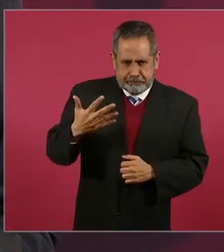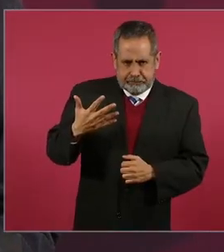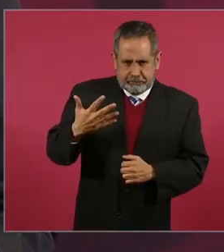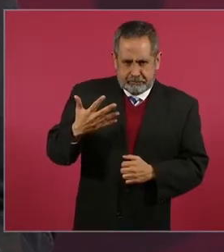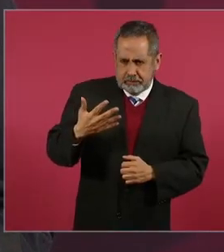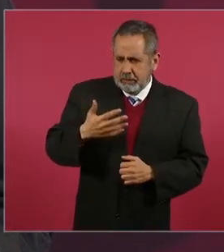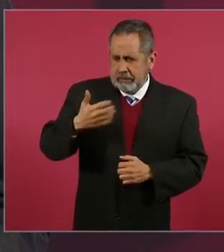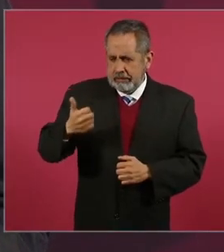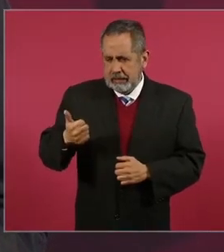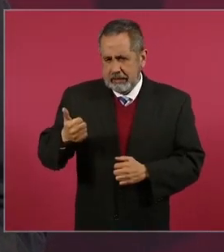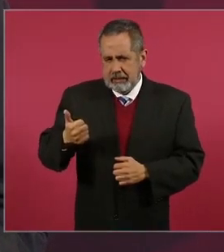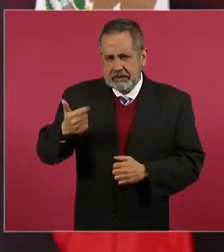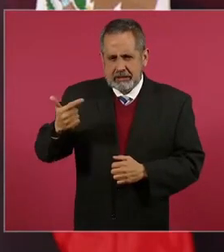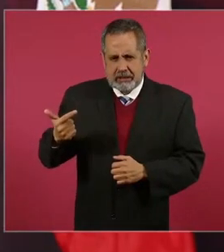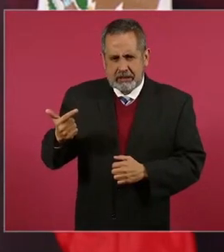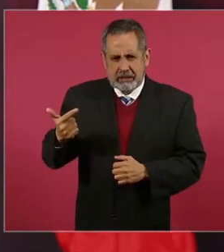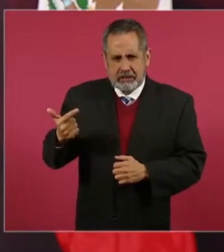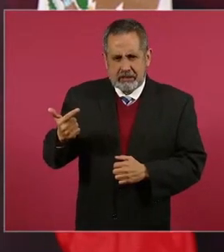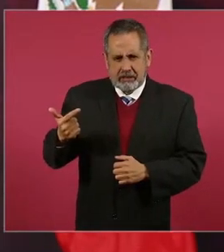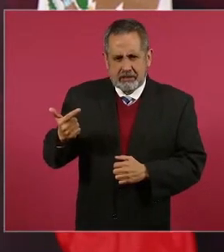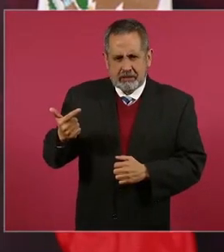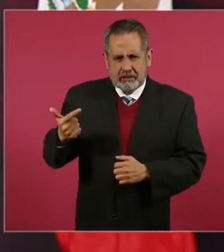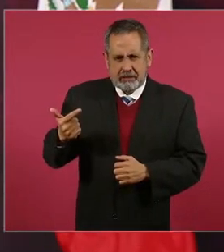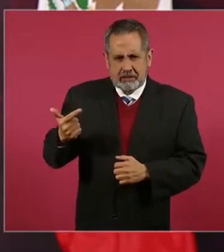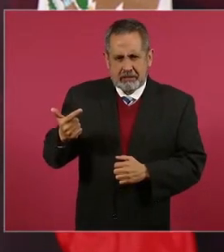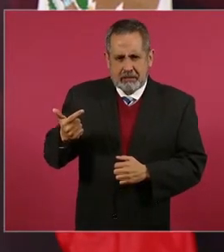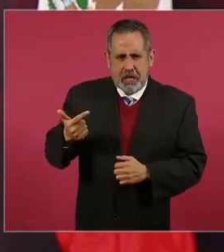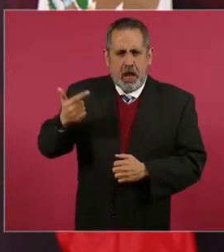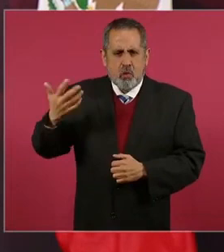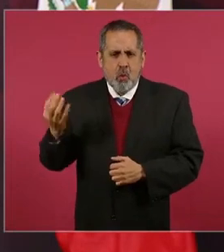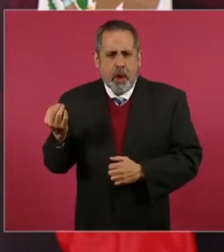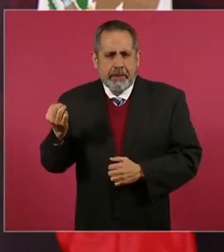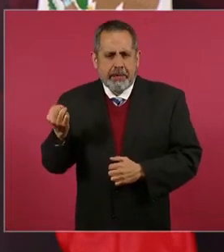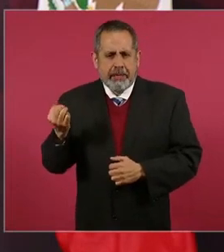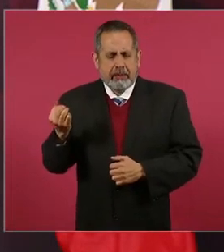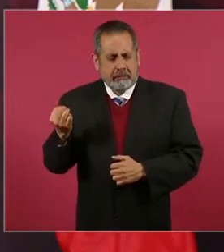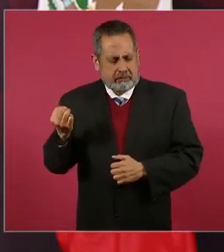y luego seis, siete, y pasa al nueve.